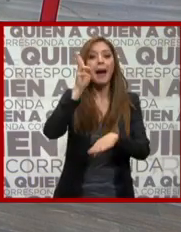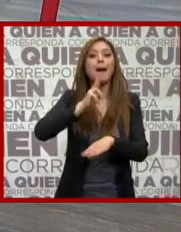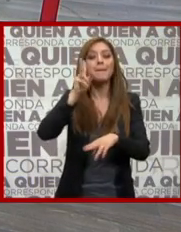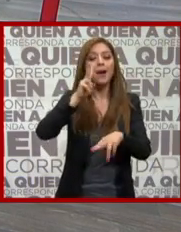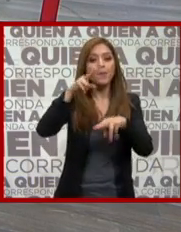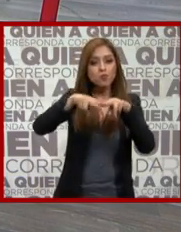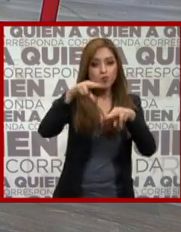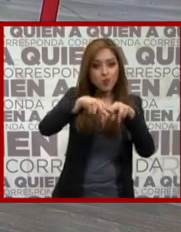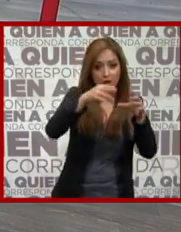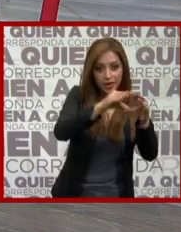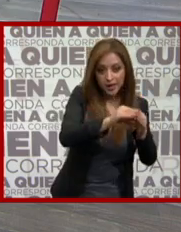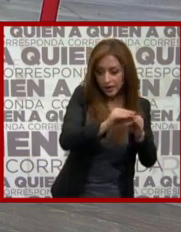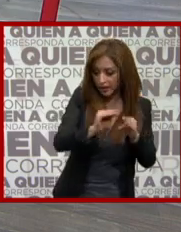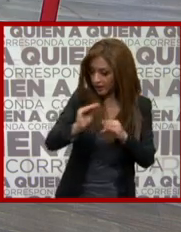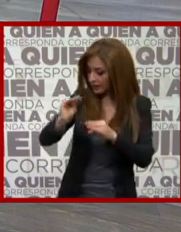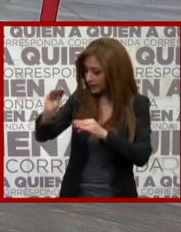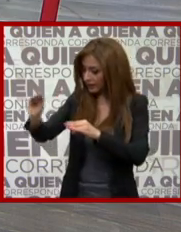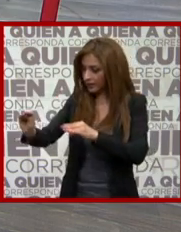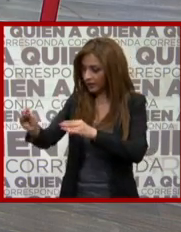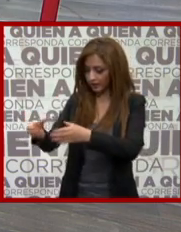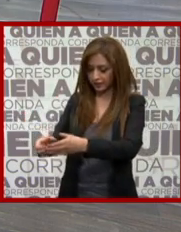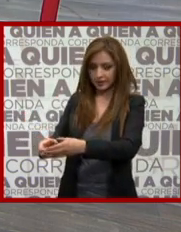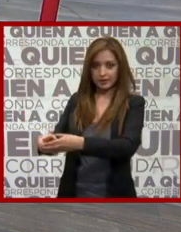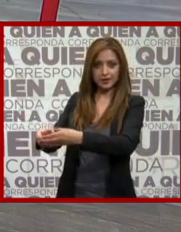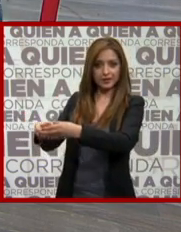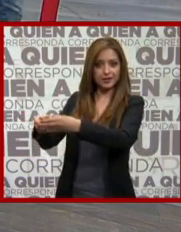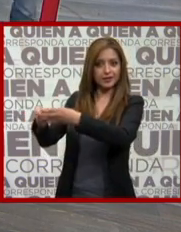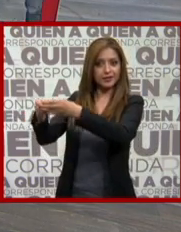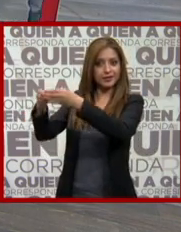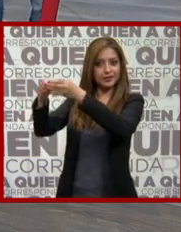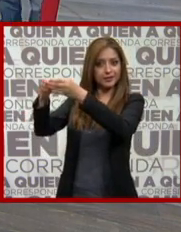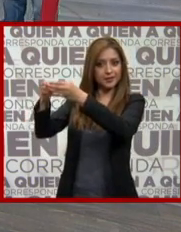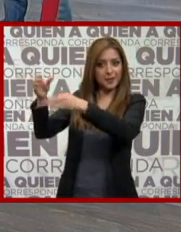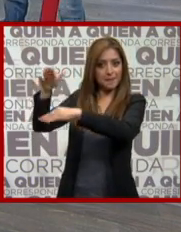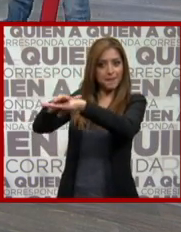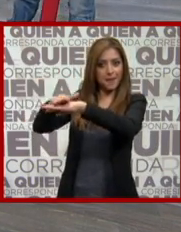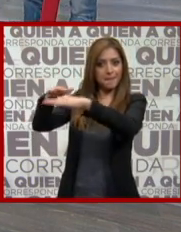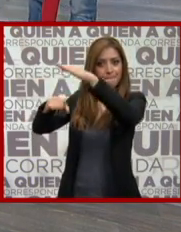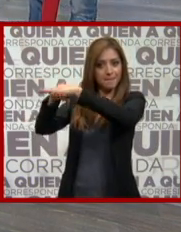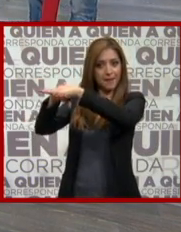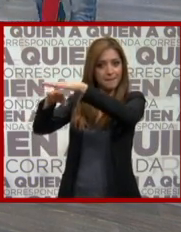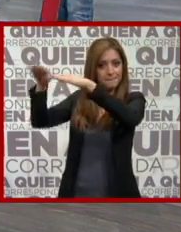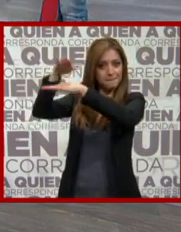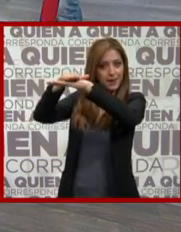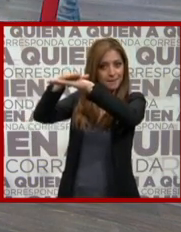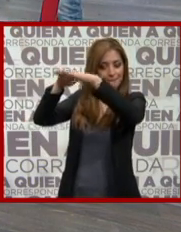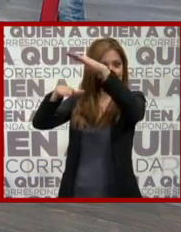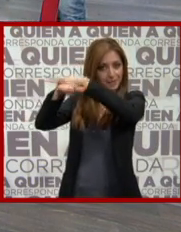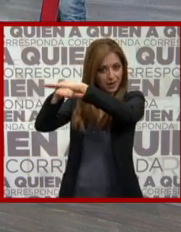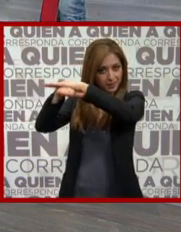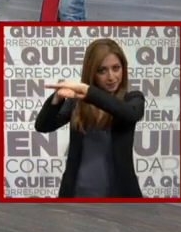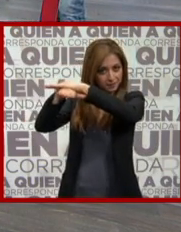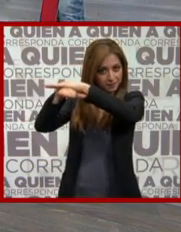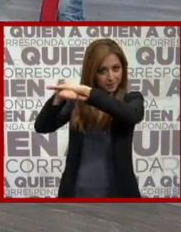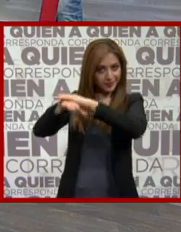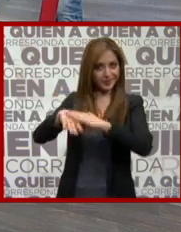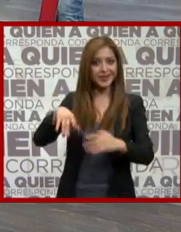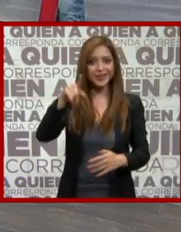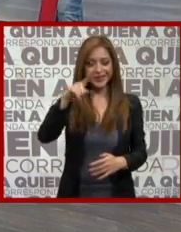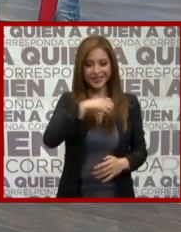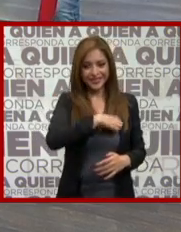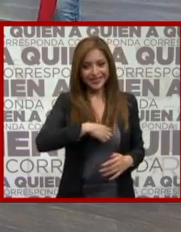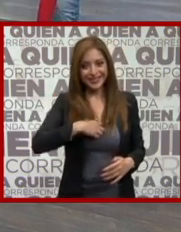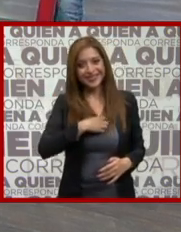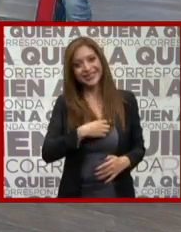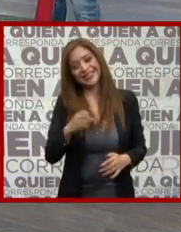aquí, el sueldo, de esta urna y la coloquen en esta posición y hagan una torre. Todo el dinero. Me estás gozando, ¿verdad, mendigo?